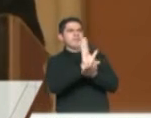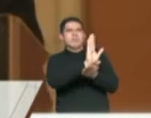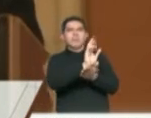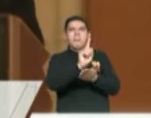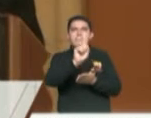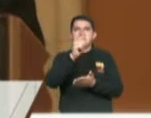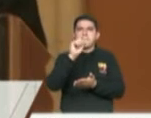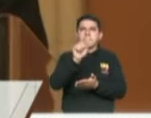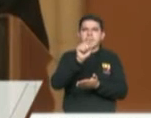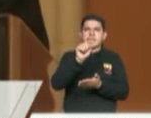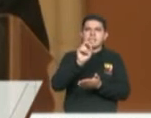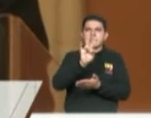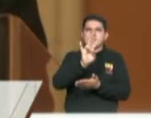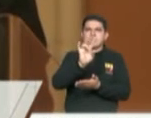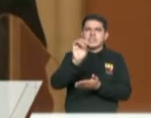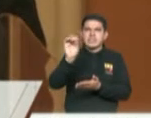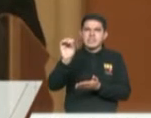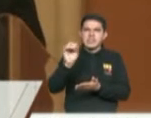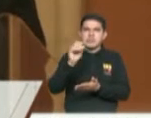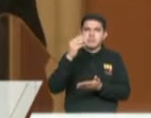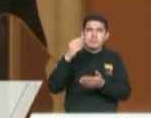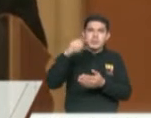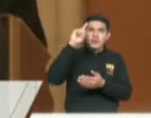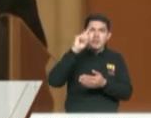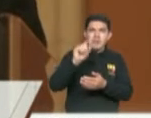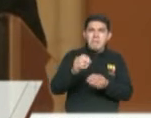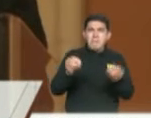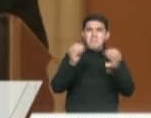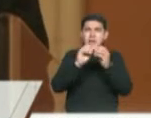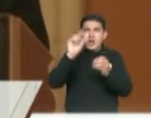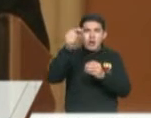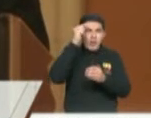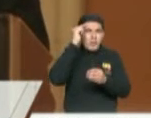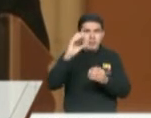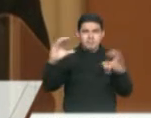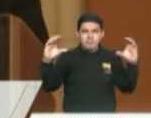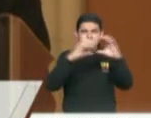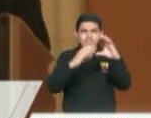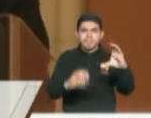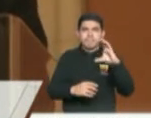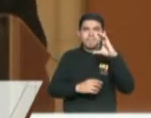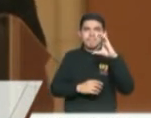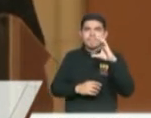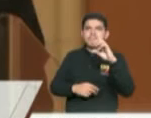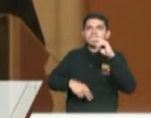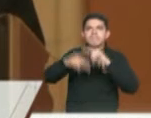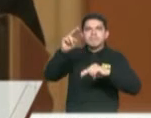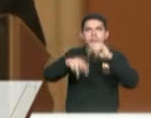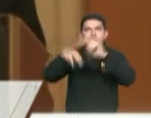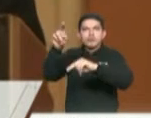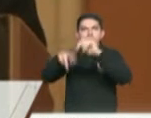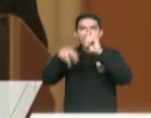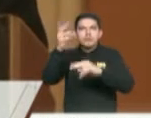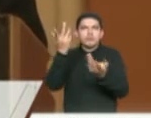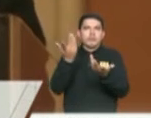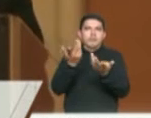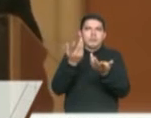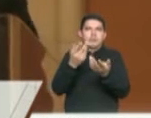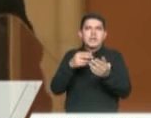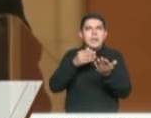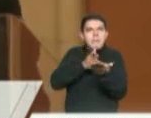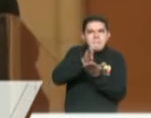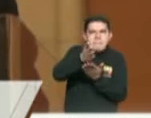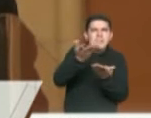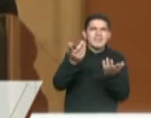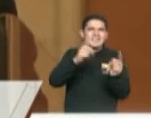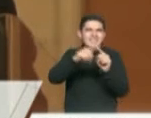de dólares y del gobierno cuatro mil millones de dólares podríamos haber usado ese dinero para continuar obras que la ciudad necesita el metro trenes